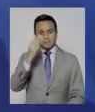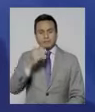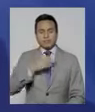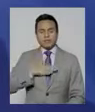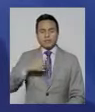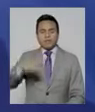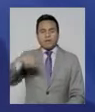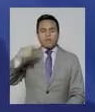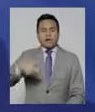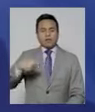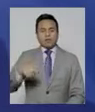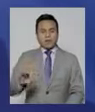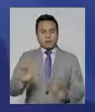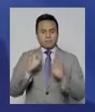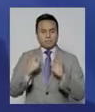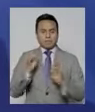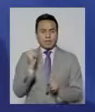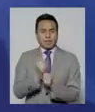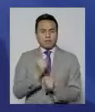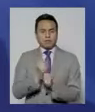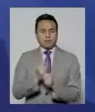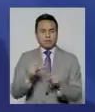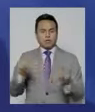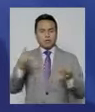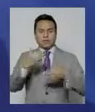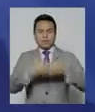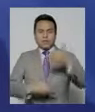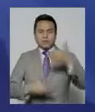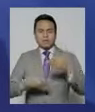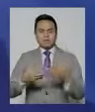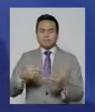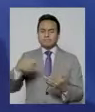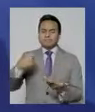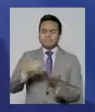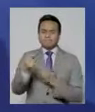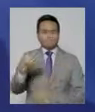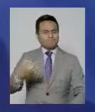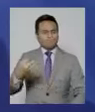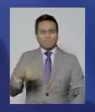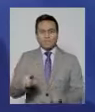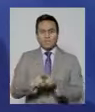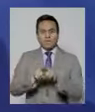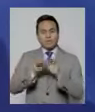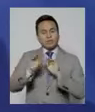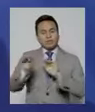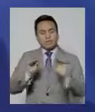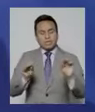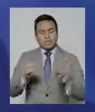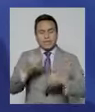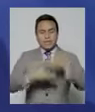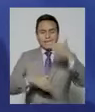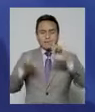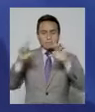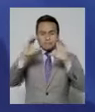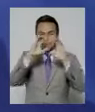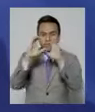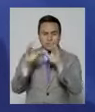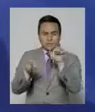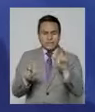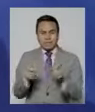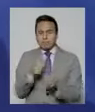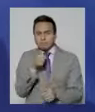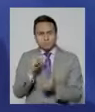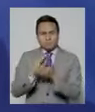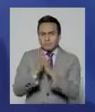Quiero valorar la labor de la prensa. Quiero transmitirle a la prensa que ustedes son